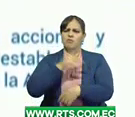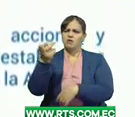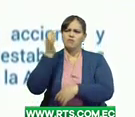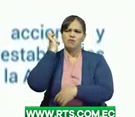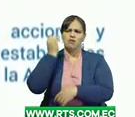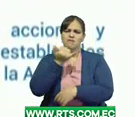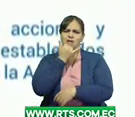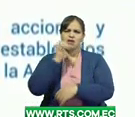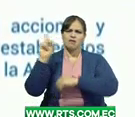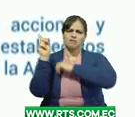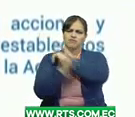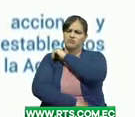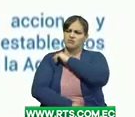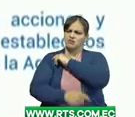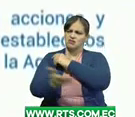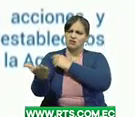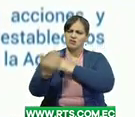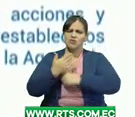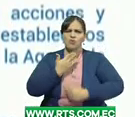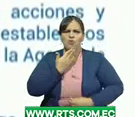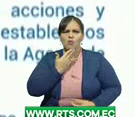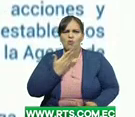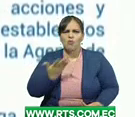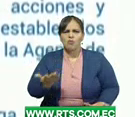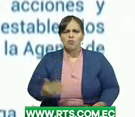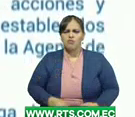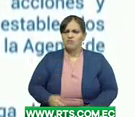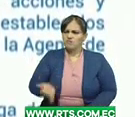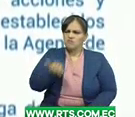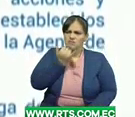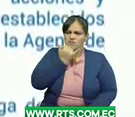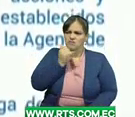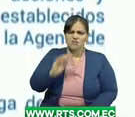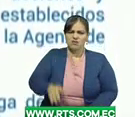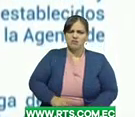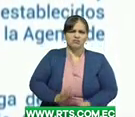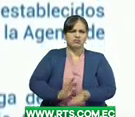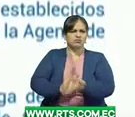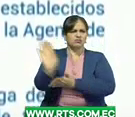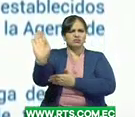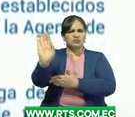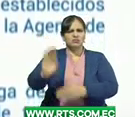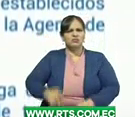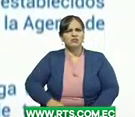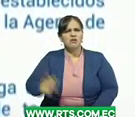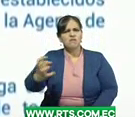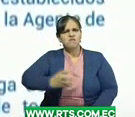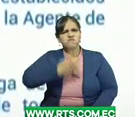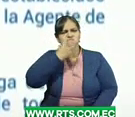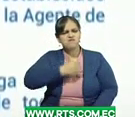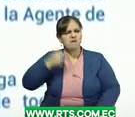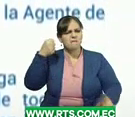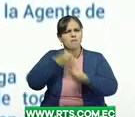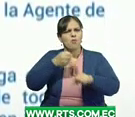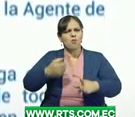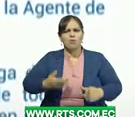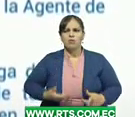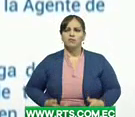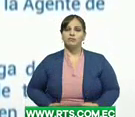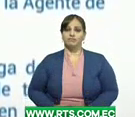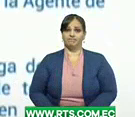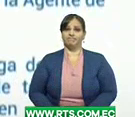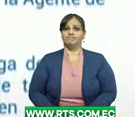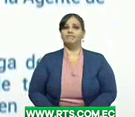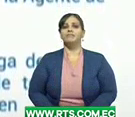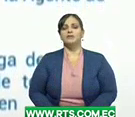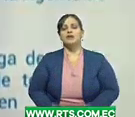inapropiada e inaceptable y rechazó la conducta de la mujer que fue calificada como violenta. Además, anunció que la agente